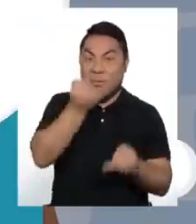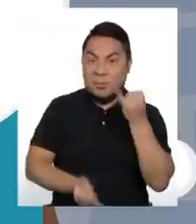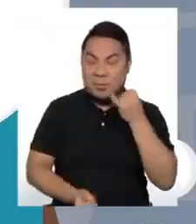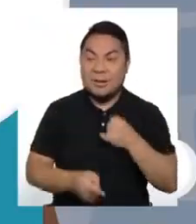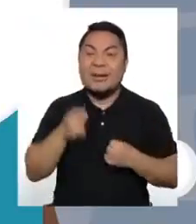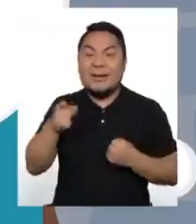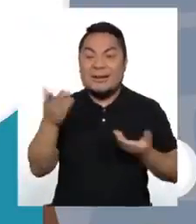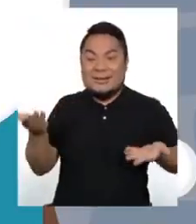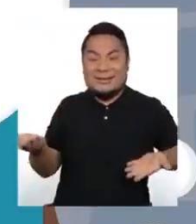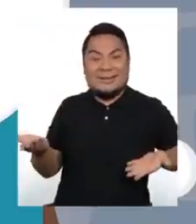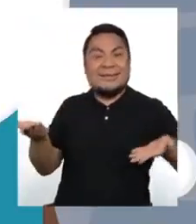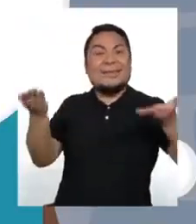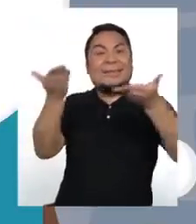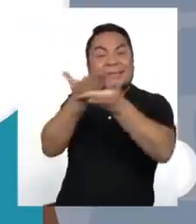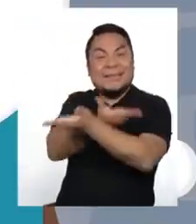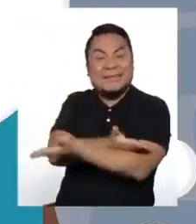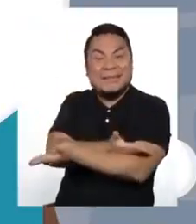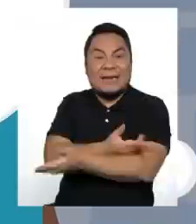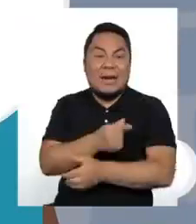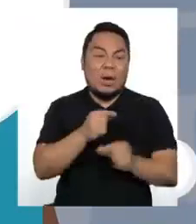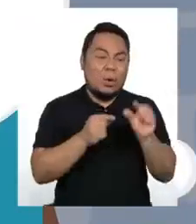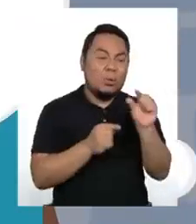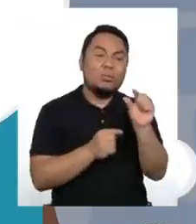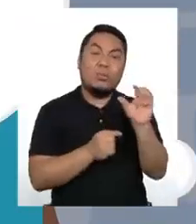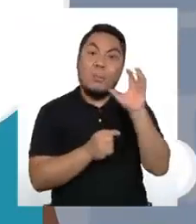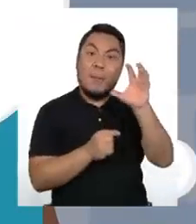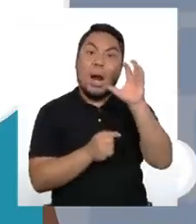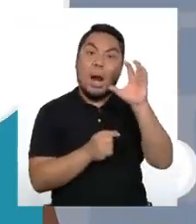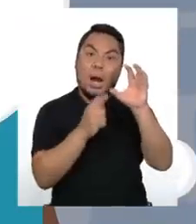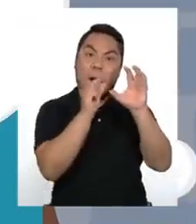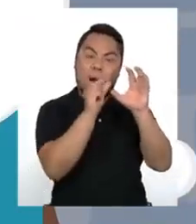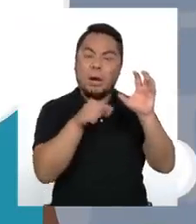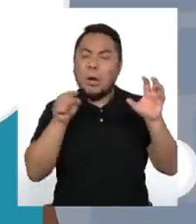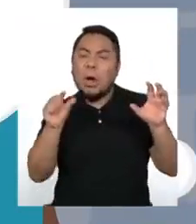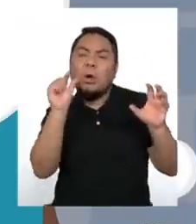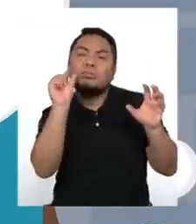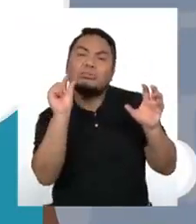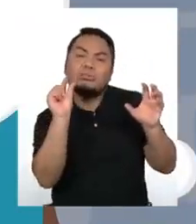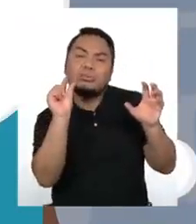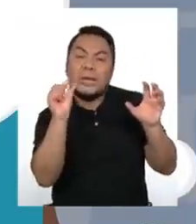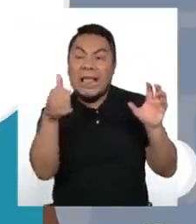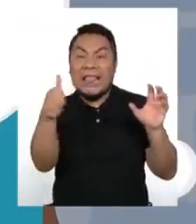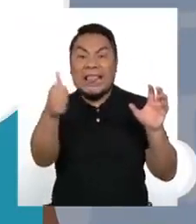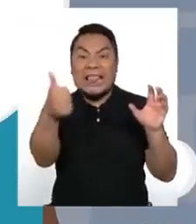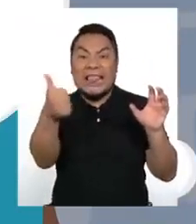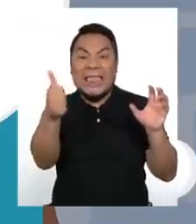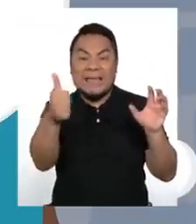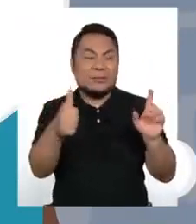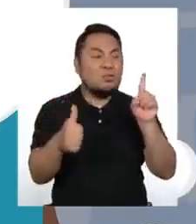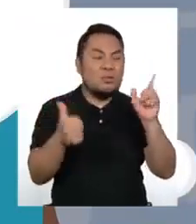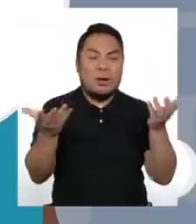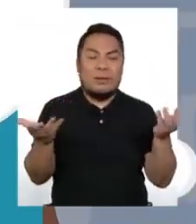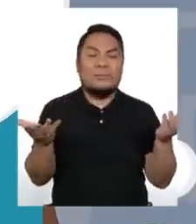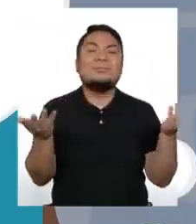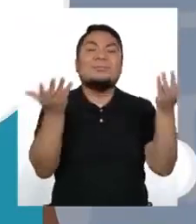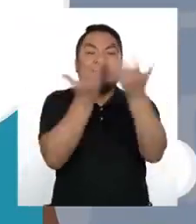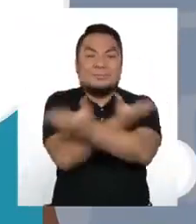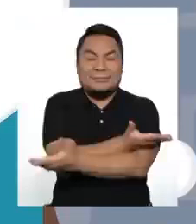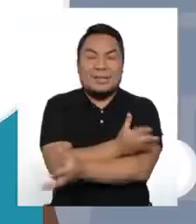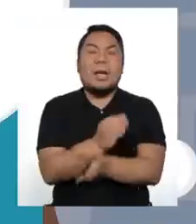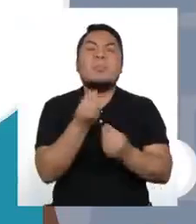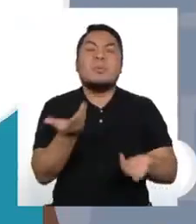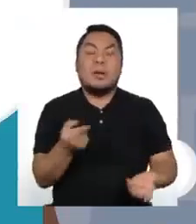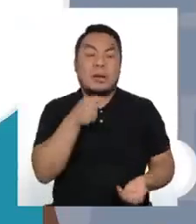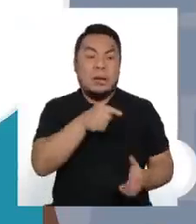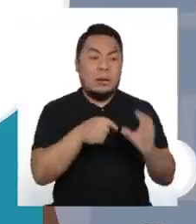hicieron trueque o canjearon una canica grande por 10 canicas pequeñas, porque para ellos, en este caso,